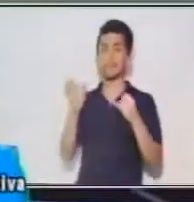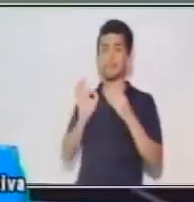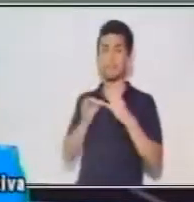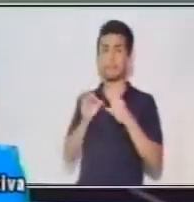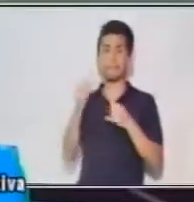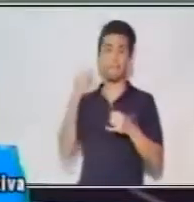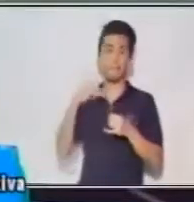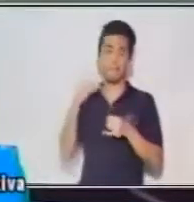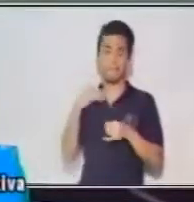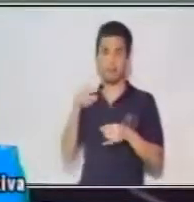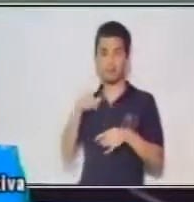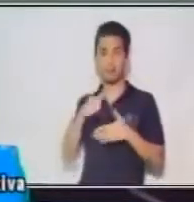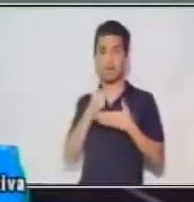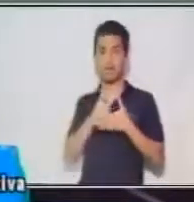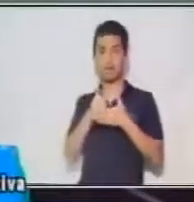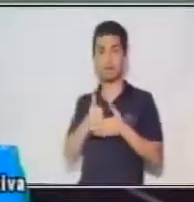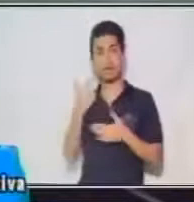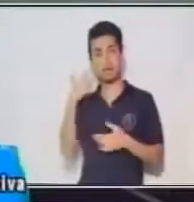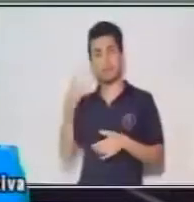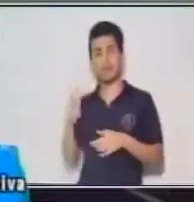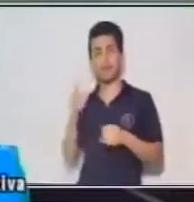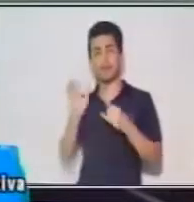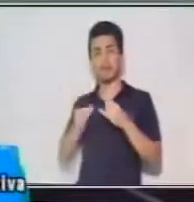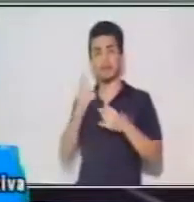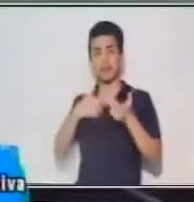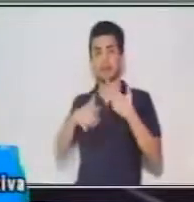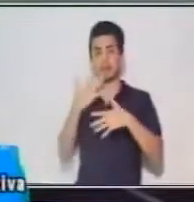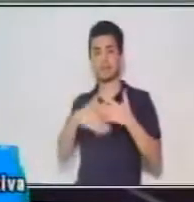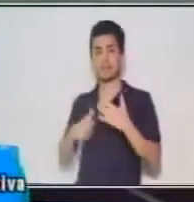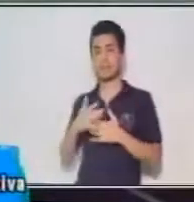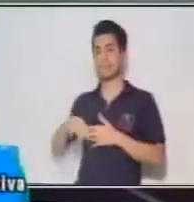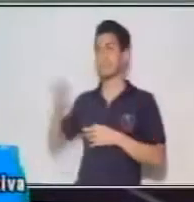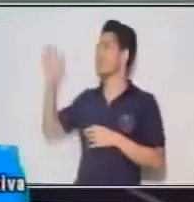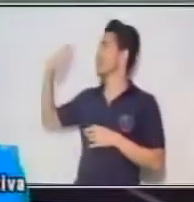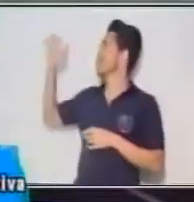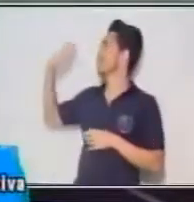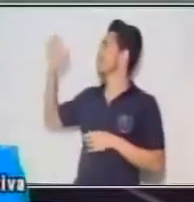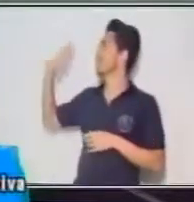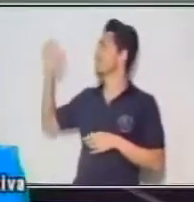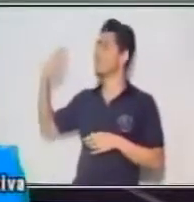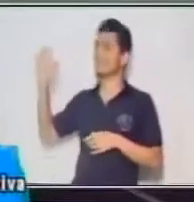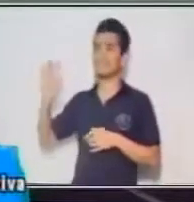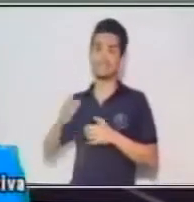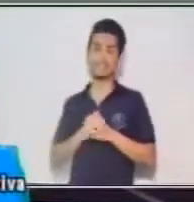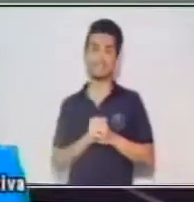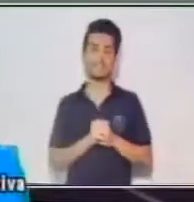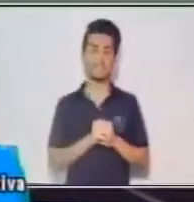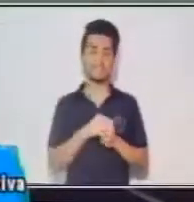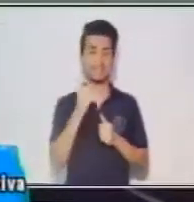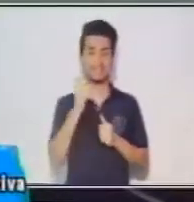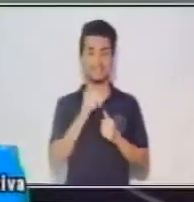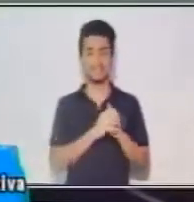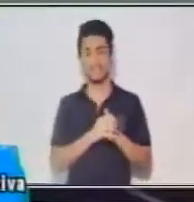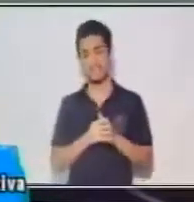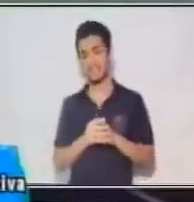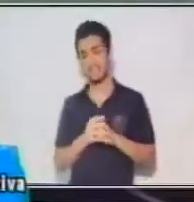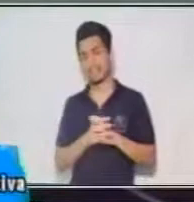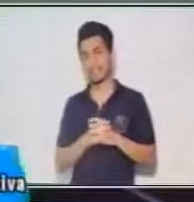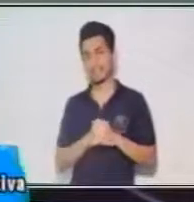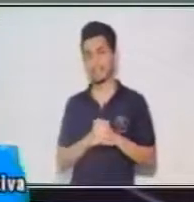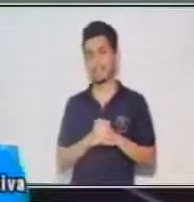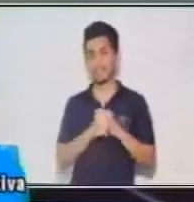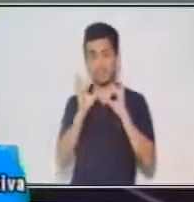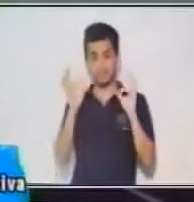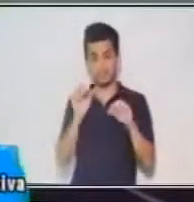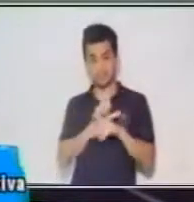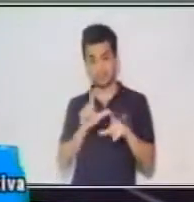quien está con nosotros en la interpretación de lengua de señas. Gracias, Mauricio, por estar acá. Muy bien, ahora sí, ¿lo tienes